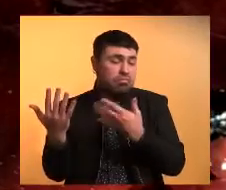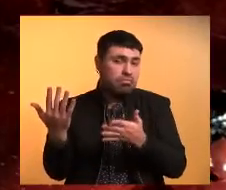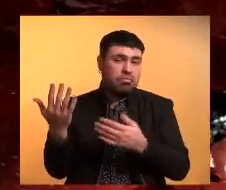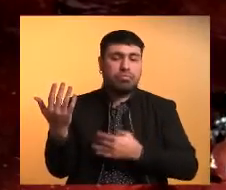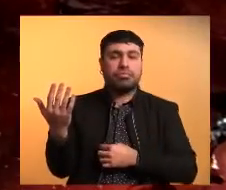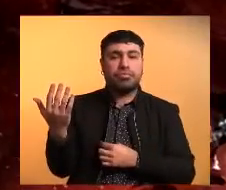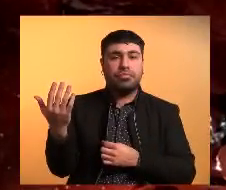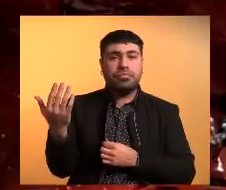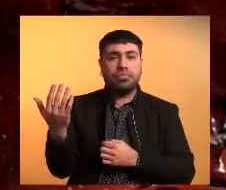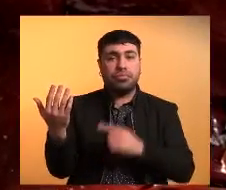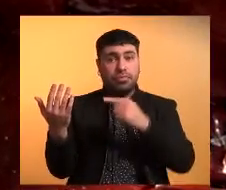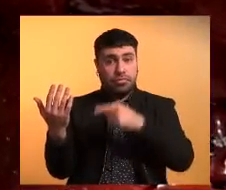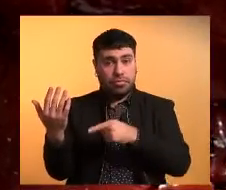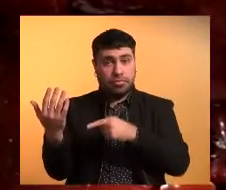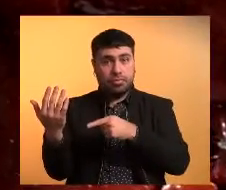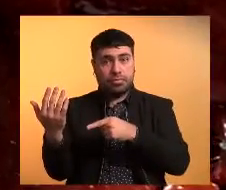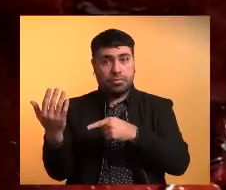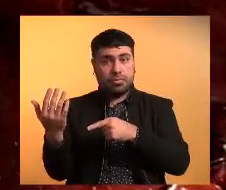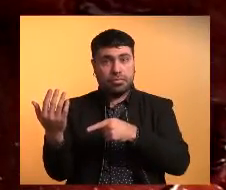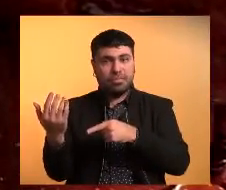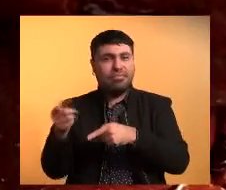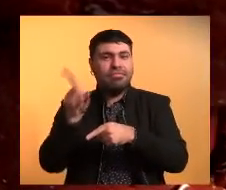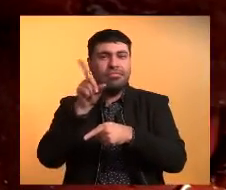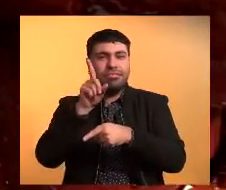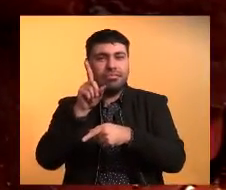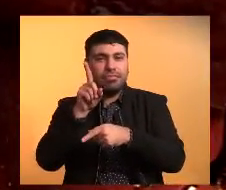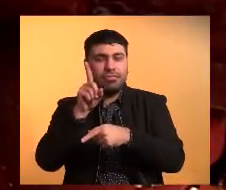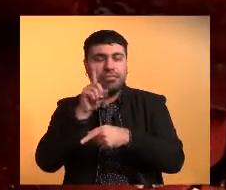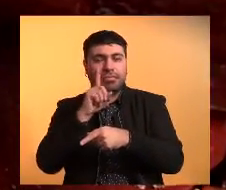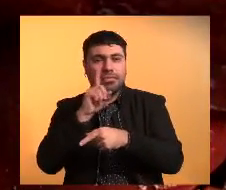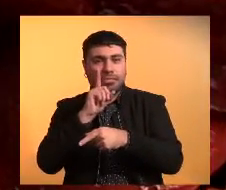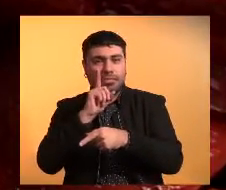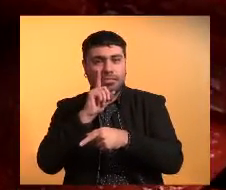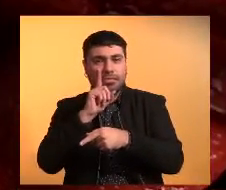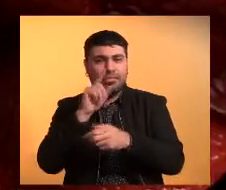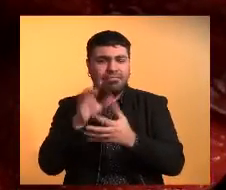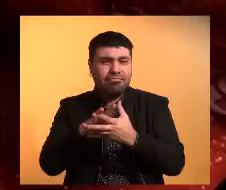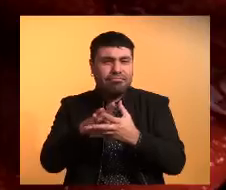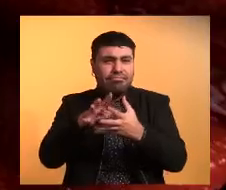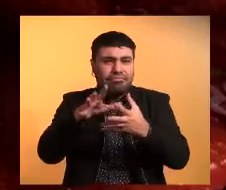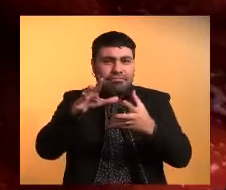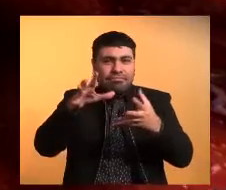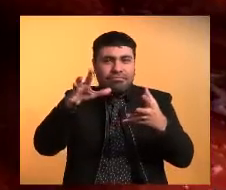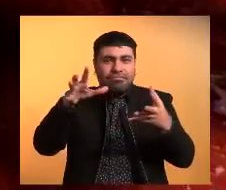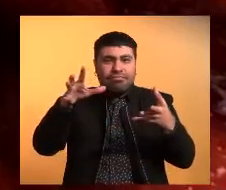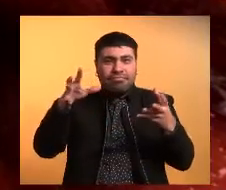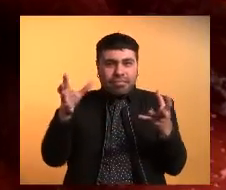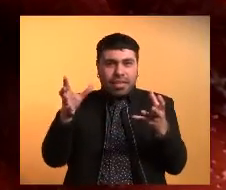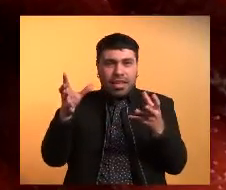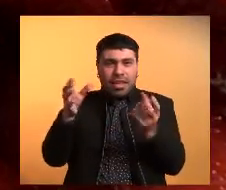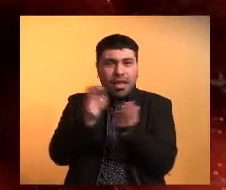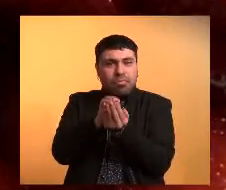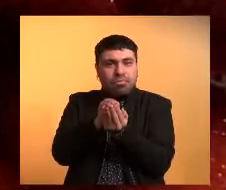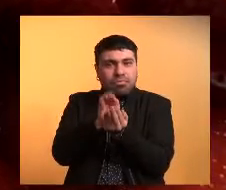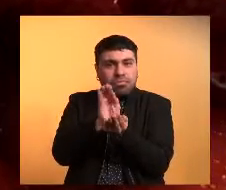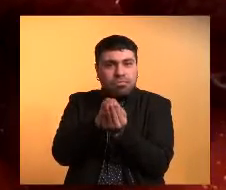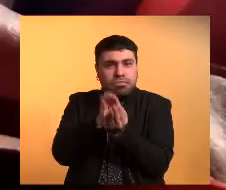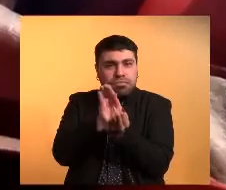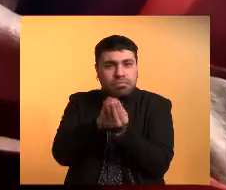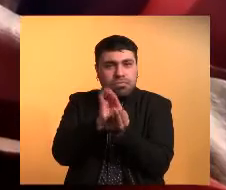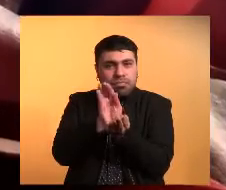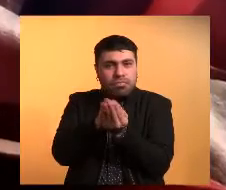fotografías, son algas que tienen asociado una gran cantidad de crustáceos